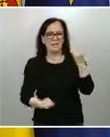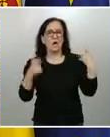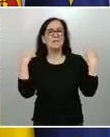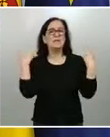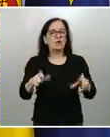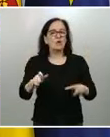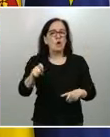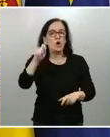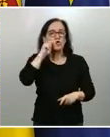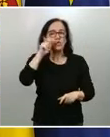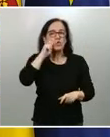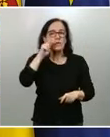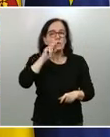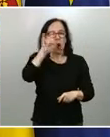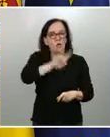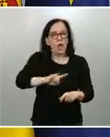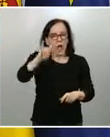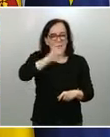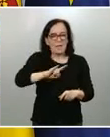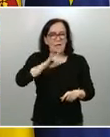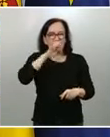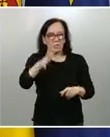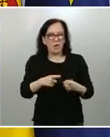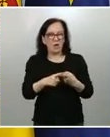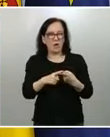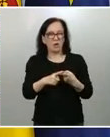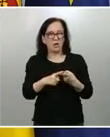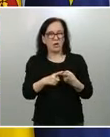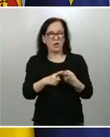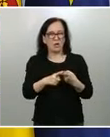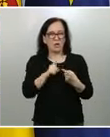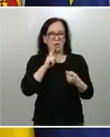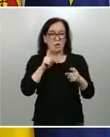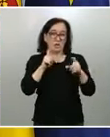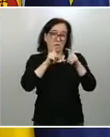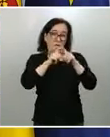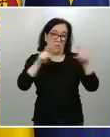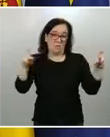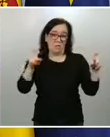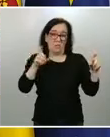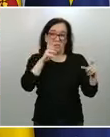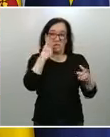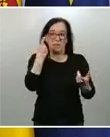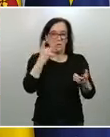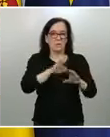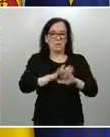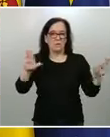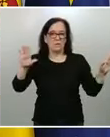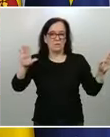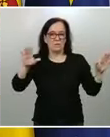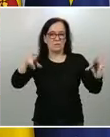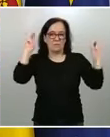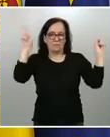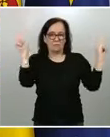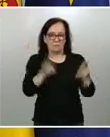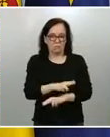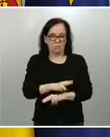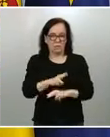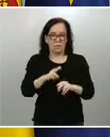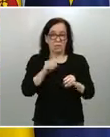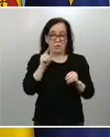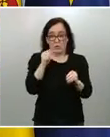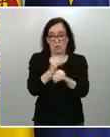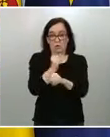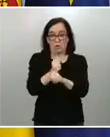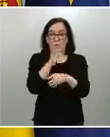canarias como consecuencia de que un operador pues dejó de su actividad y por lo tanto pusimos en marcha un plan de